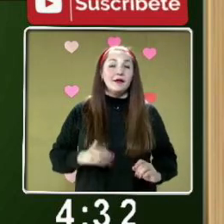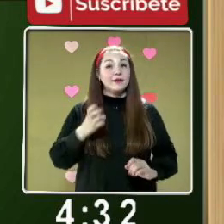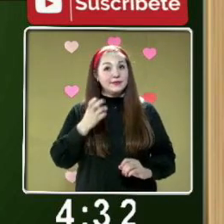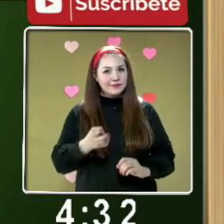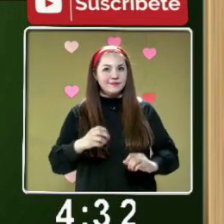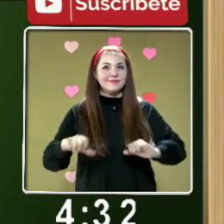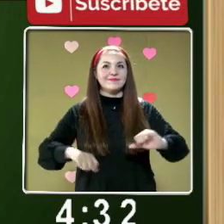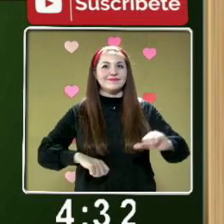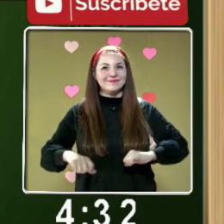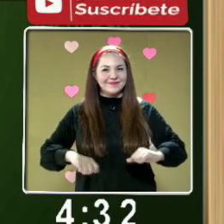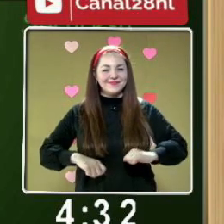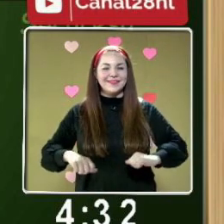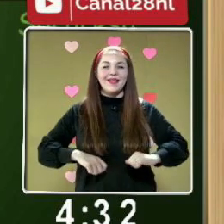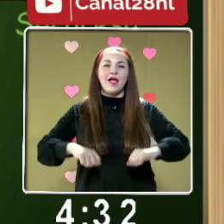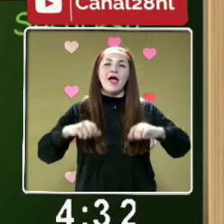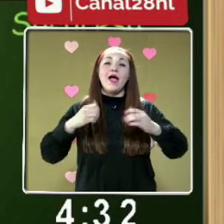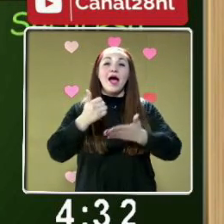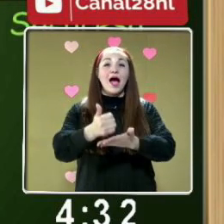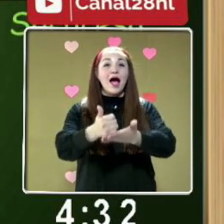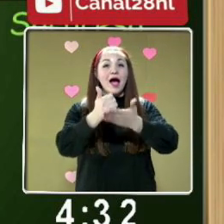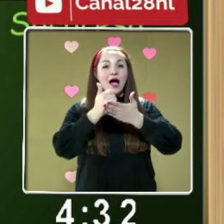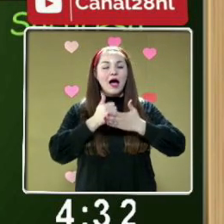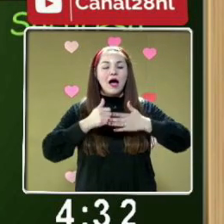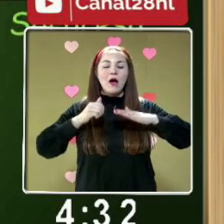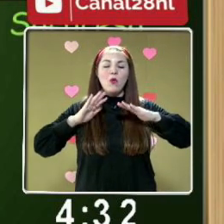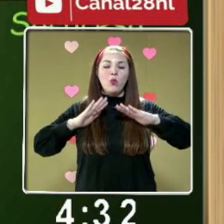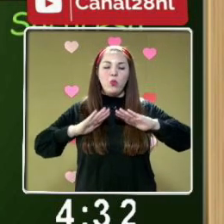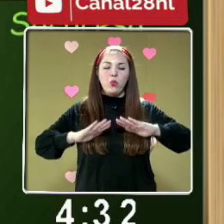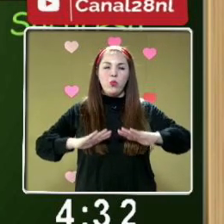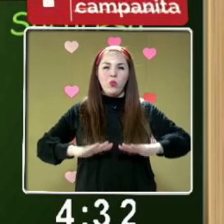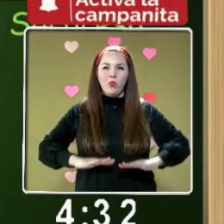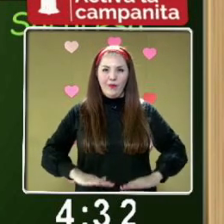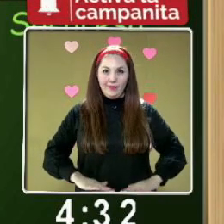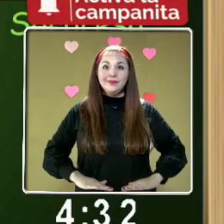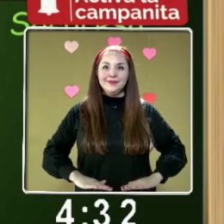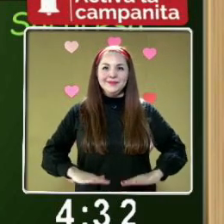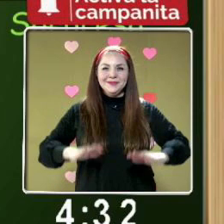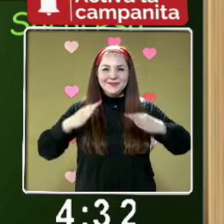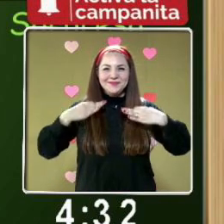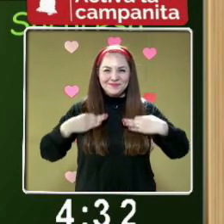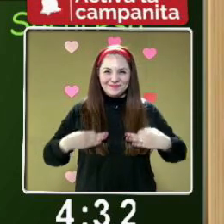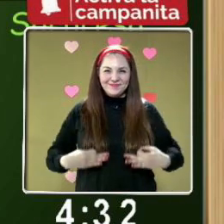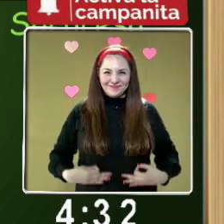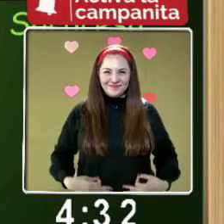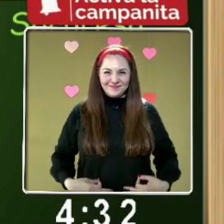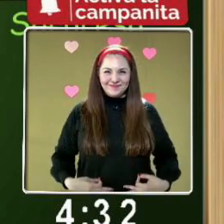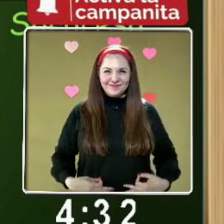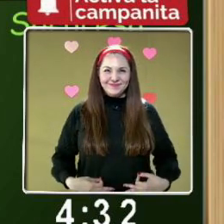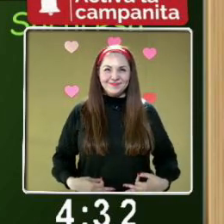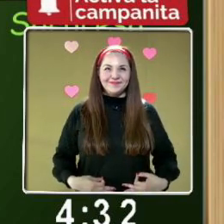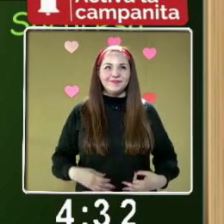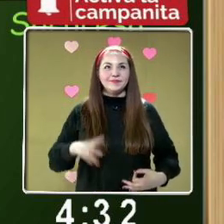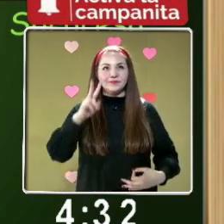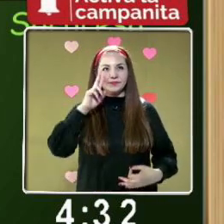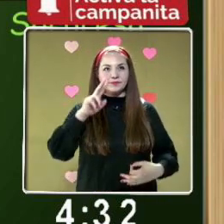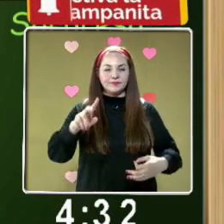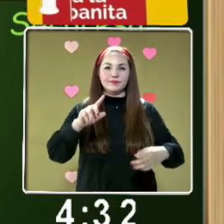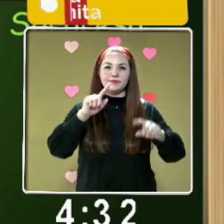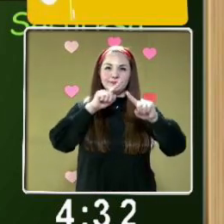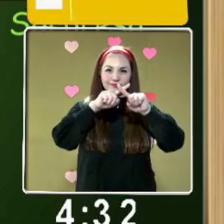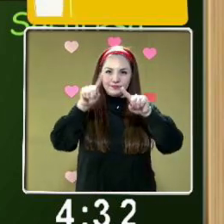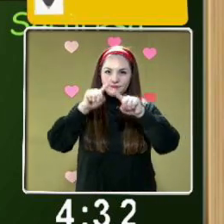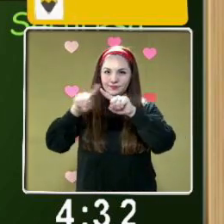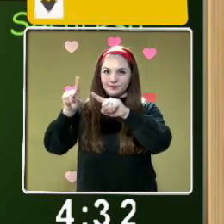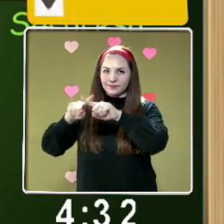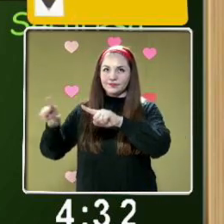mejor estaba muy alterada o algo, ahorita como que ya me hizo que estuviera un poquito más tranquila. Ok, bueno, y en pantalla les presentamos a los alumnos y